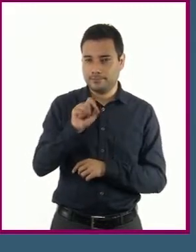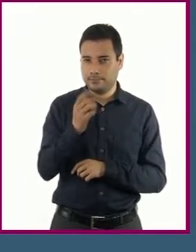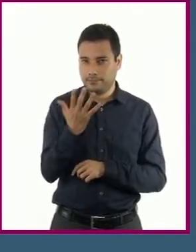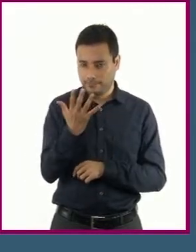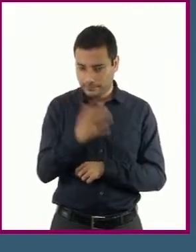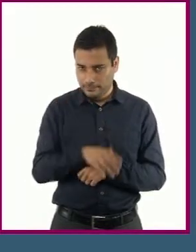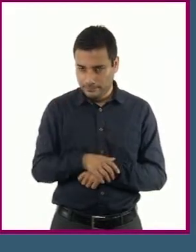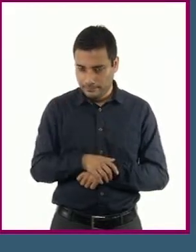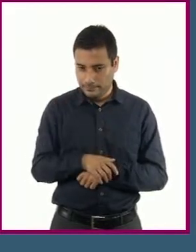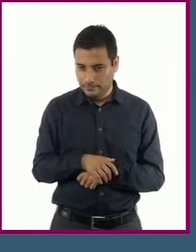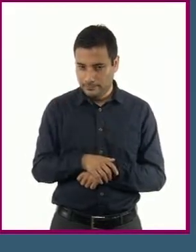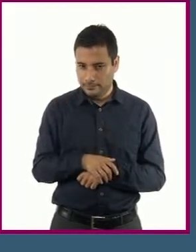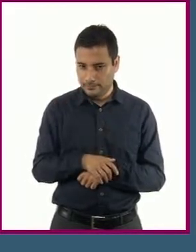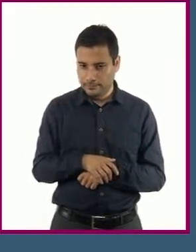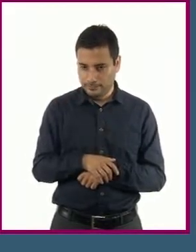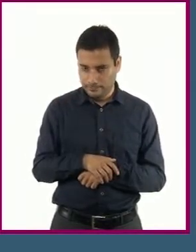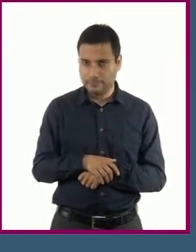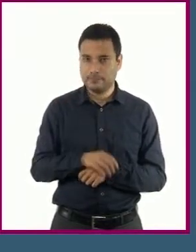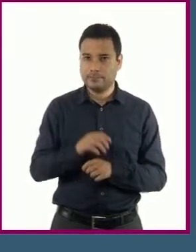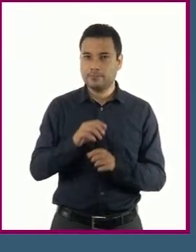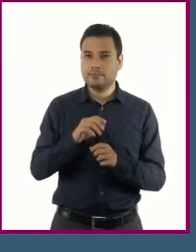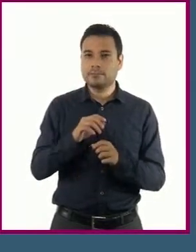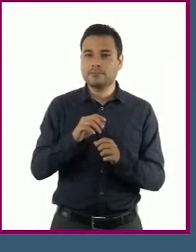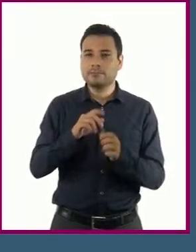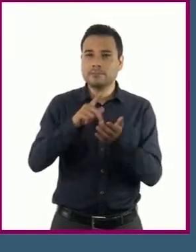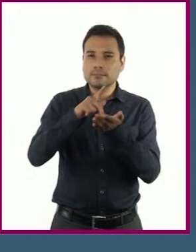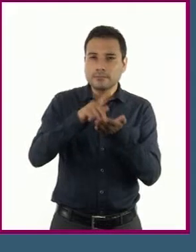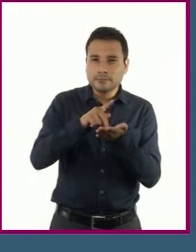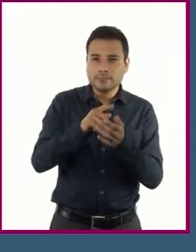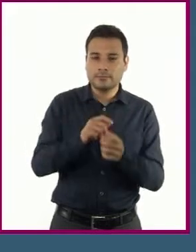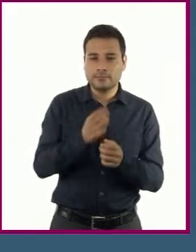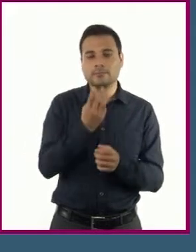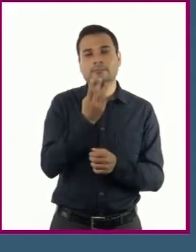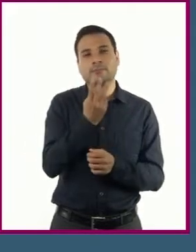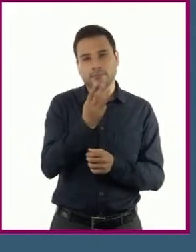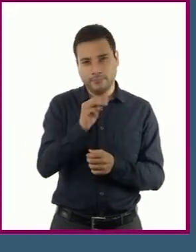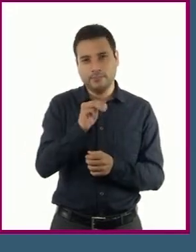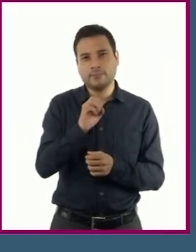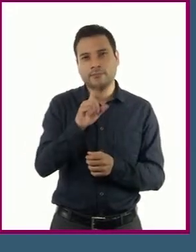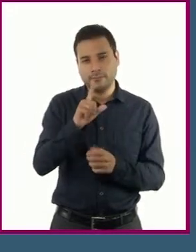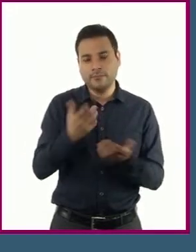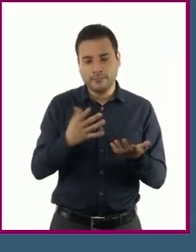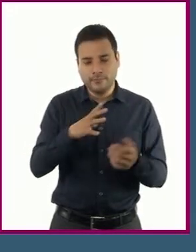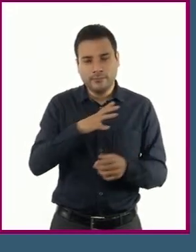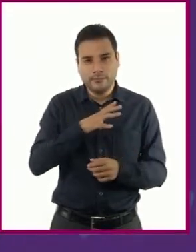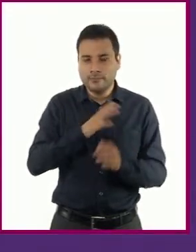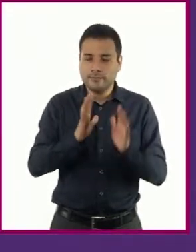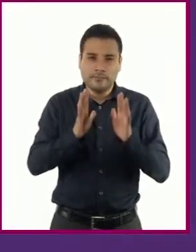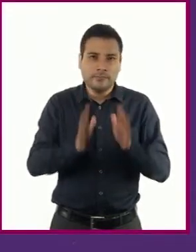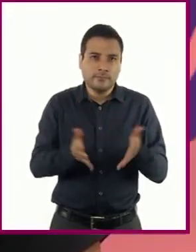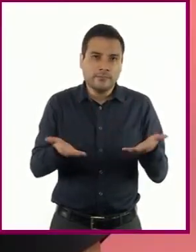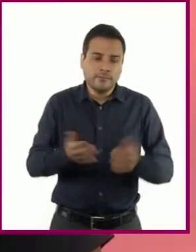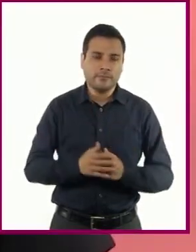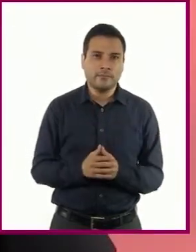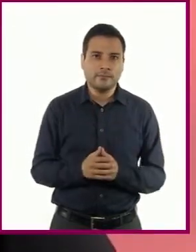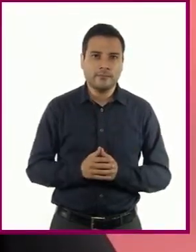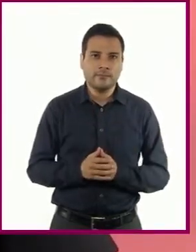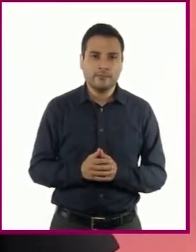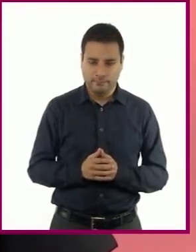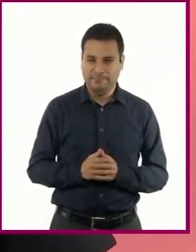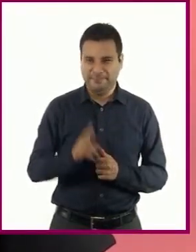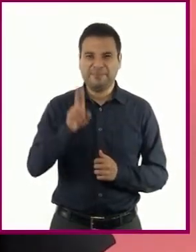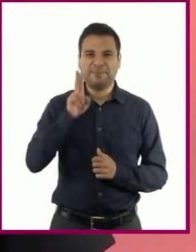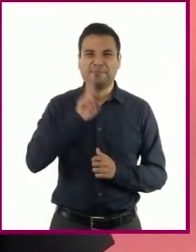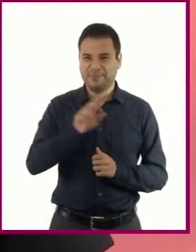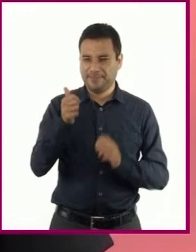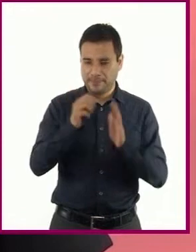190.5 gramos de cobre en una balanza, tendrán los 3 mol de cobre que necesitan para la reacción. Realicemos